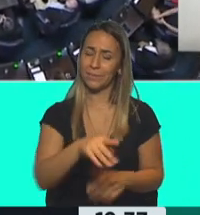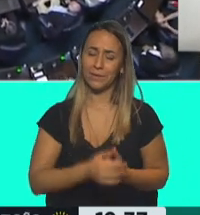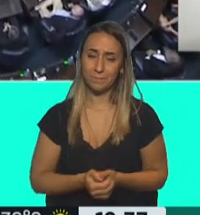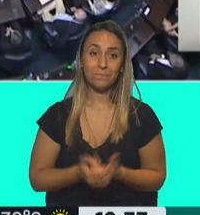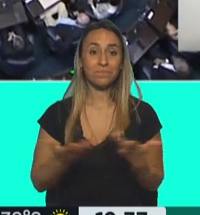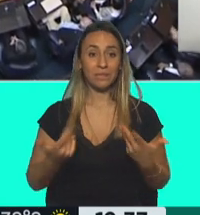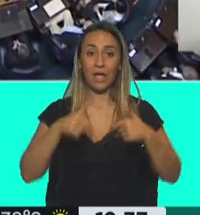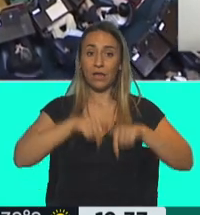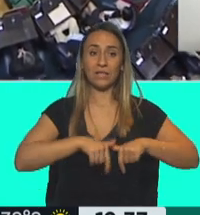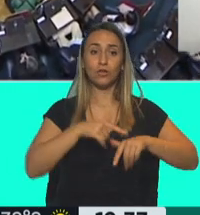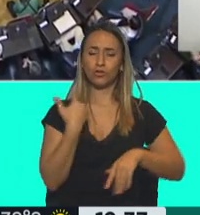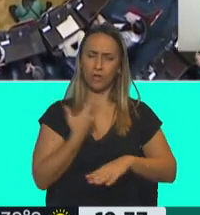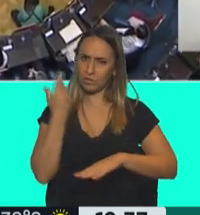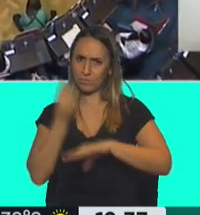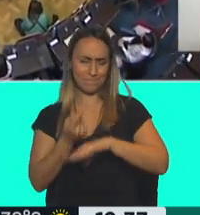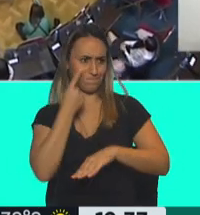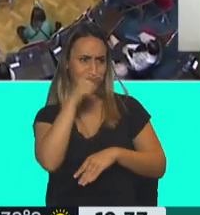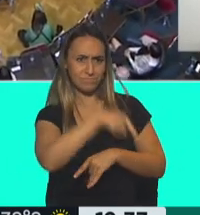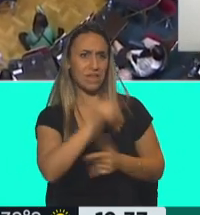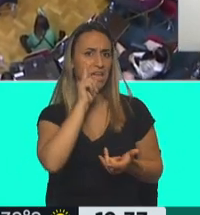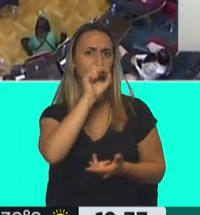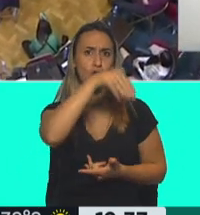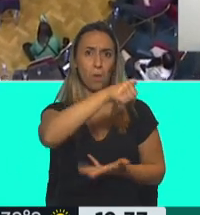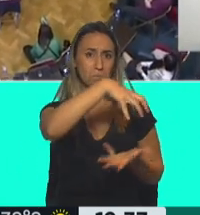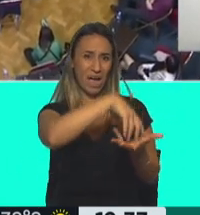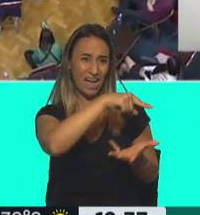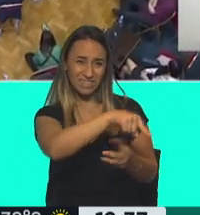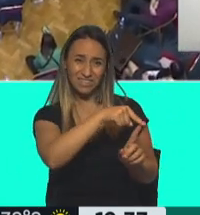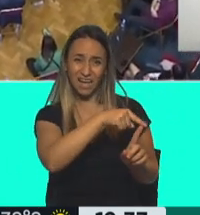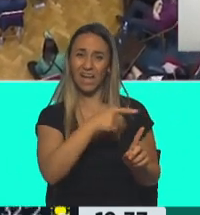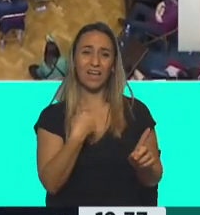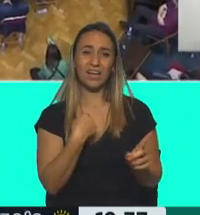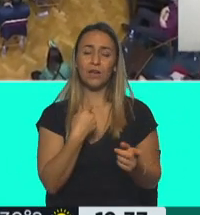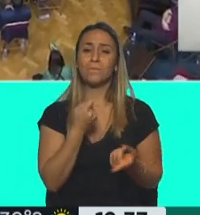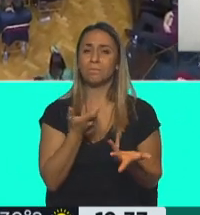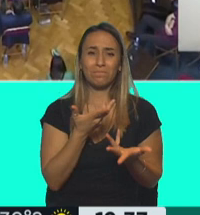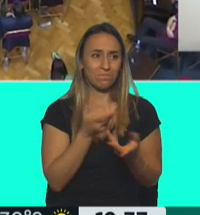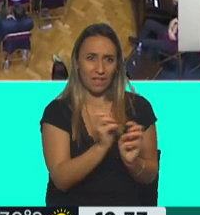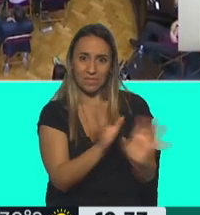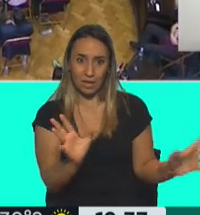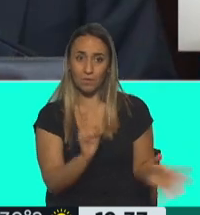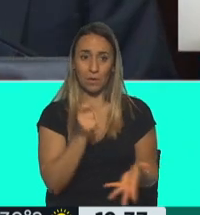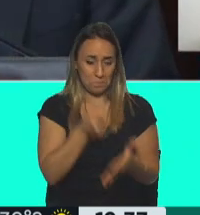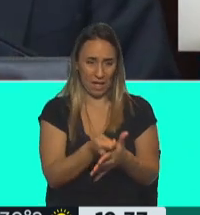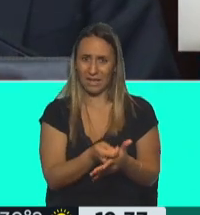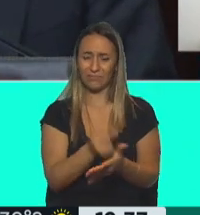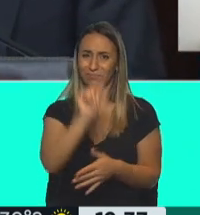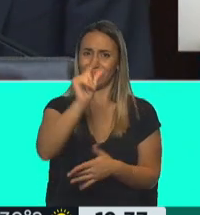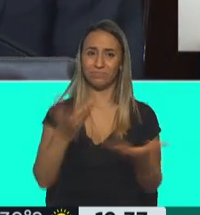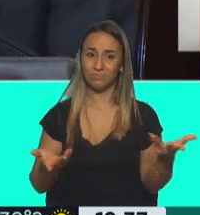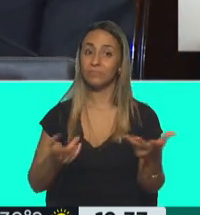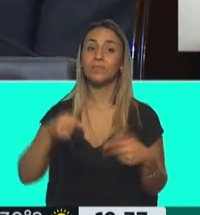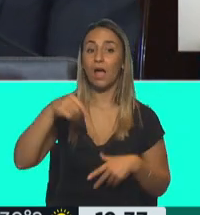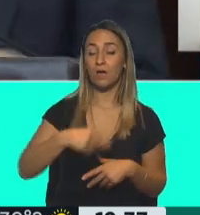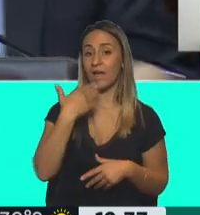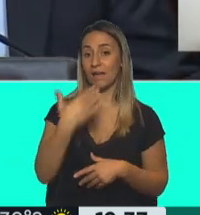muy lamentable cuando nosotros asumimos, de hecho había pasado a ser una de las que peor pagaba la consulta médica, y hoy con el trabajo del gobernador, con la recuperación del poder adquisitivo del